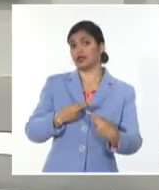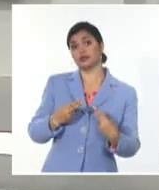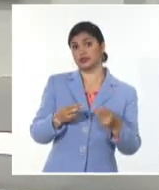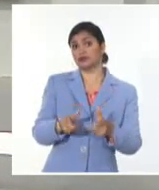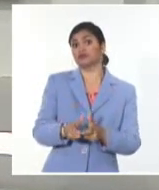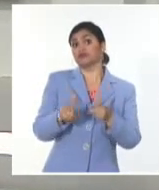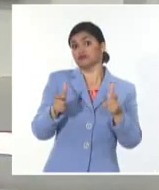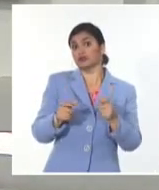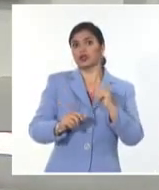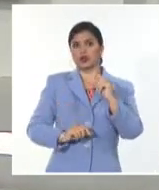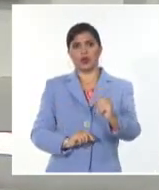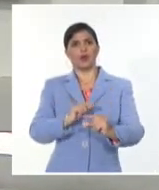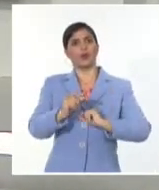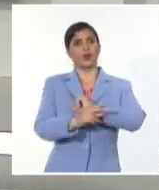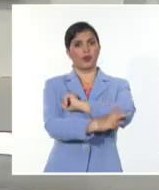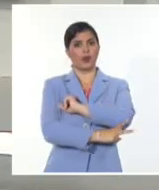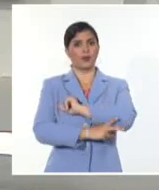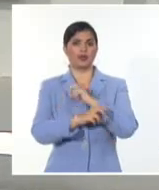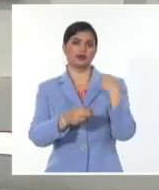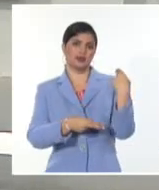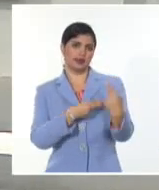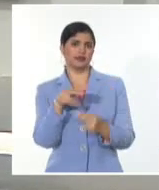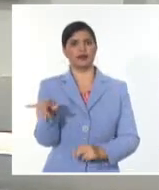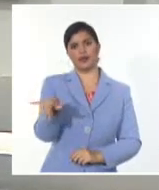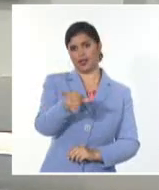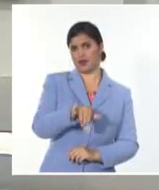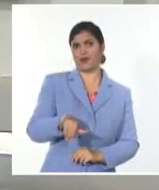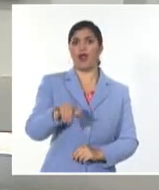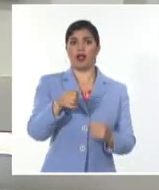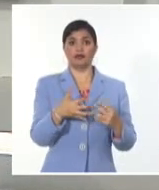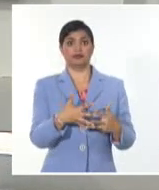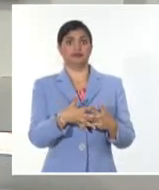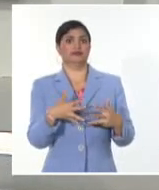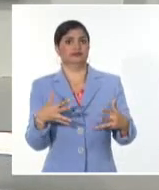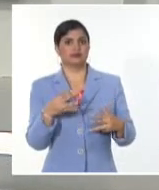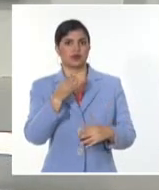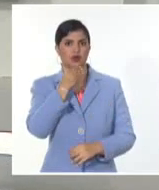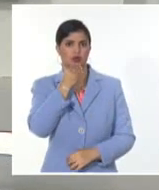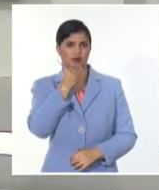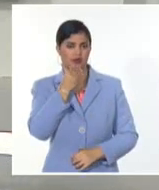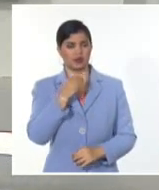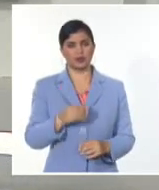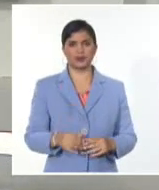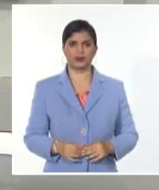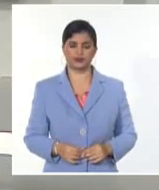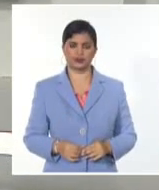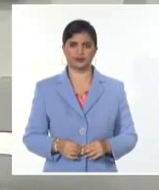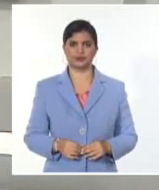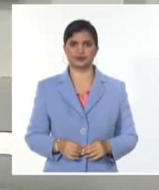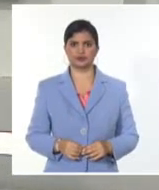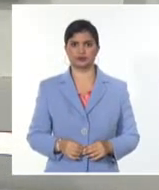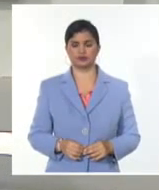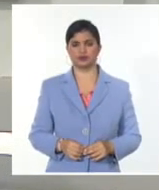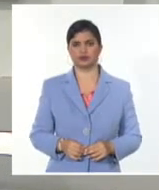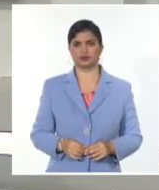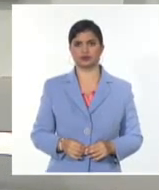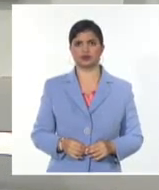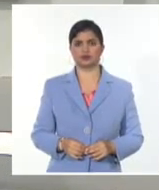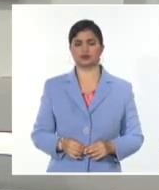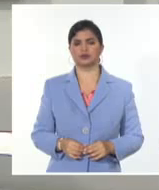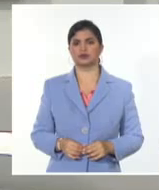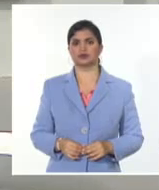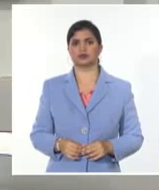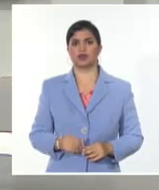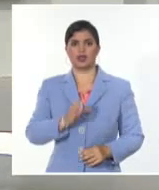que económico, aunque también afectará en ese sentido y, sobre todo, el flujo militar que ya estaba detenido en buena medida. La